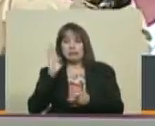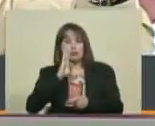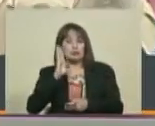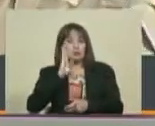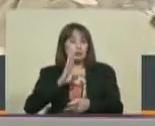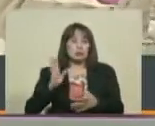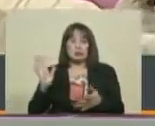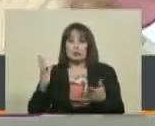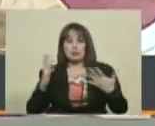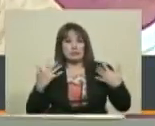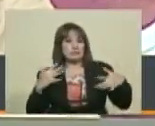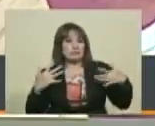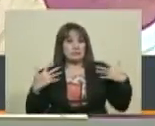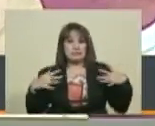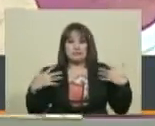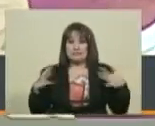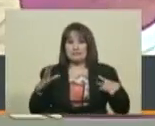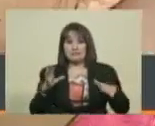Comenzaron a llegar señales,